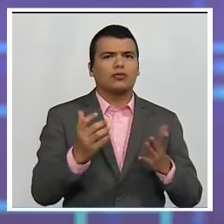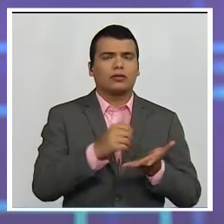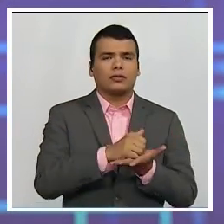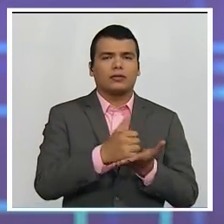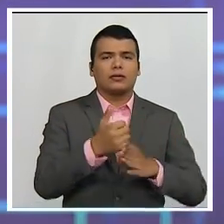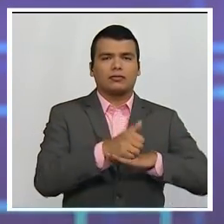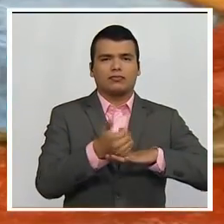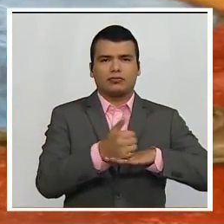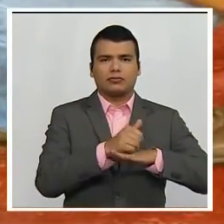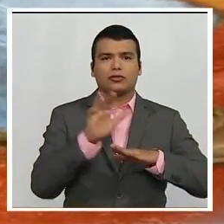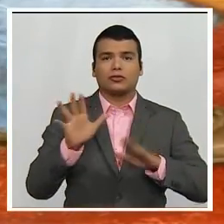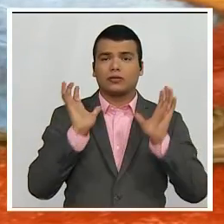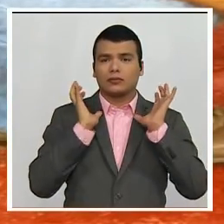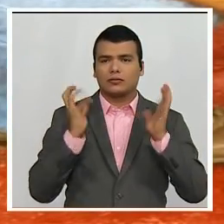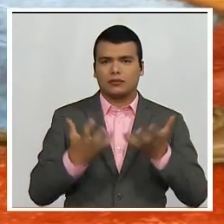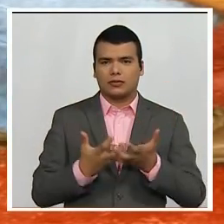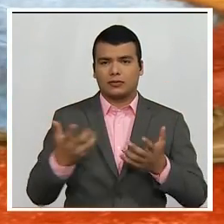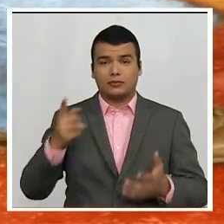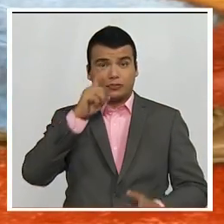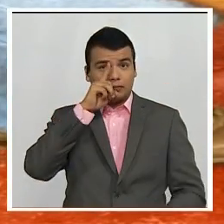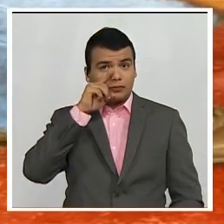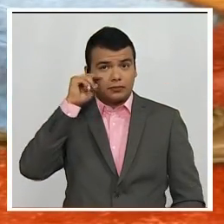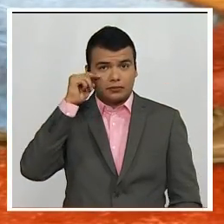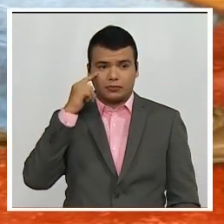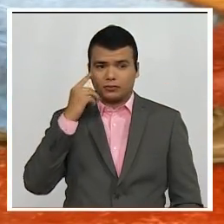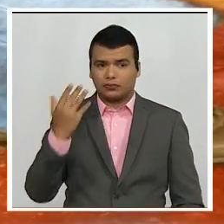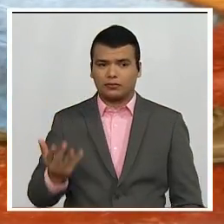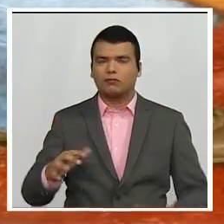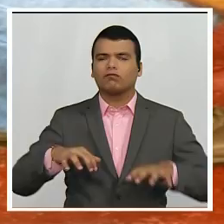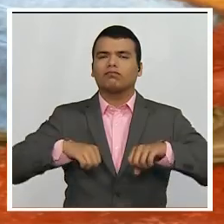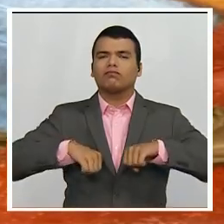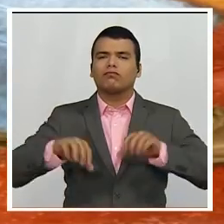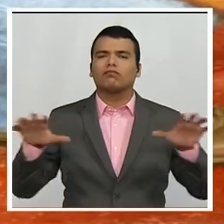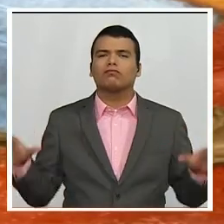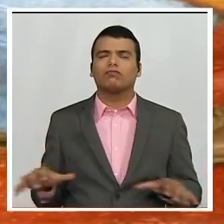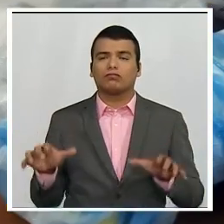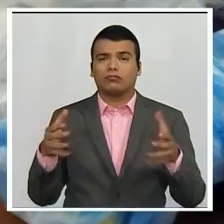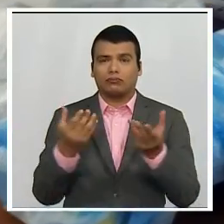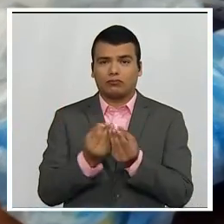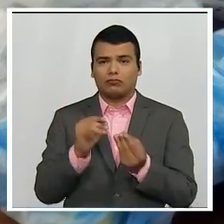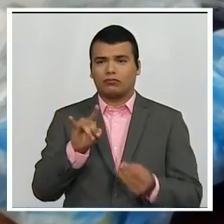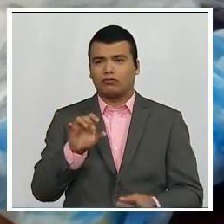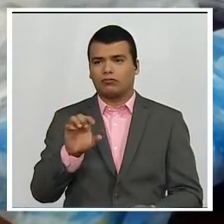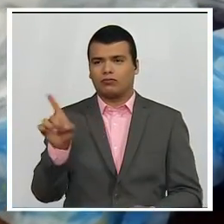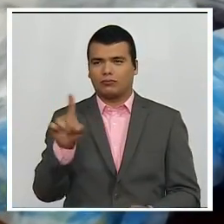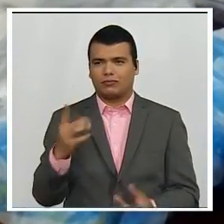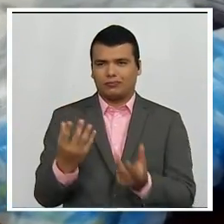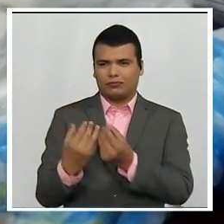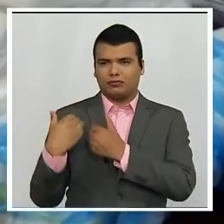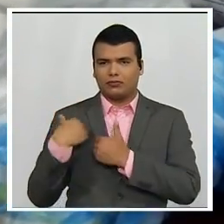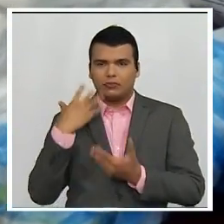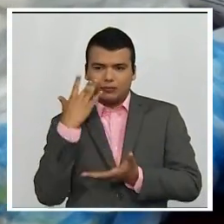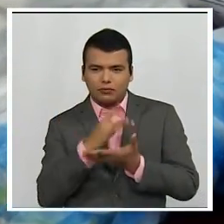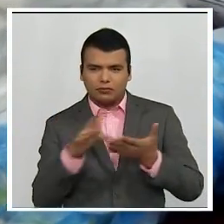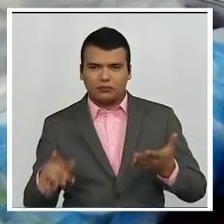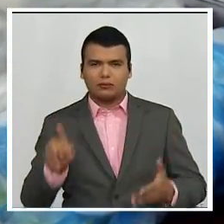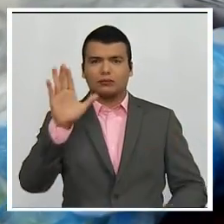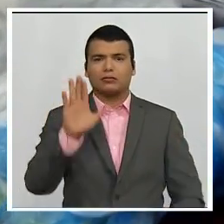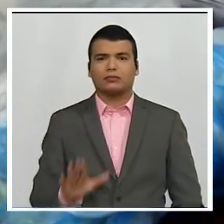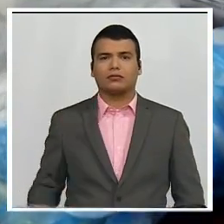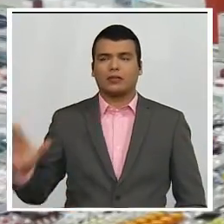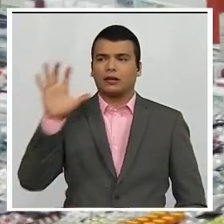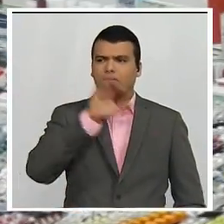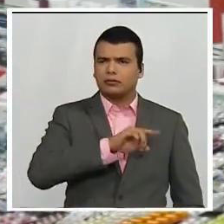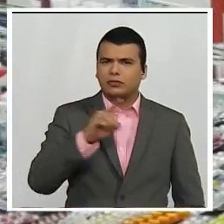candelaria en un operativo de la unidad ejecutora de saneamiento de salud departamental se descubrió el mercado ilícito de medicamentos